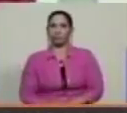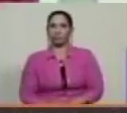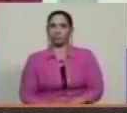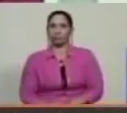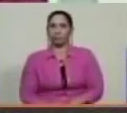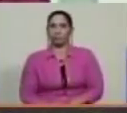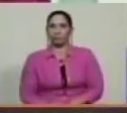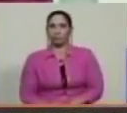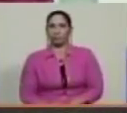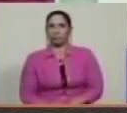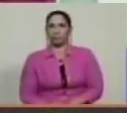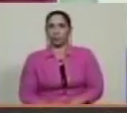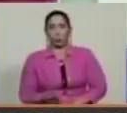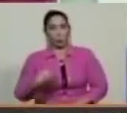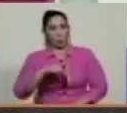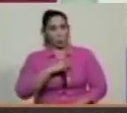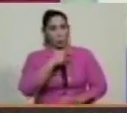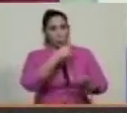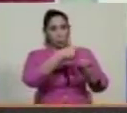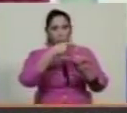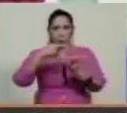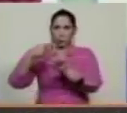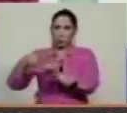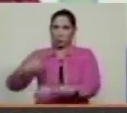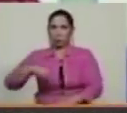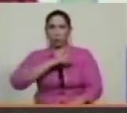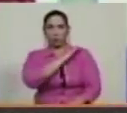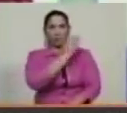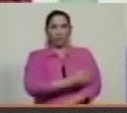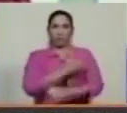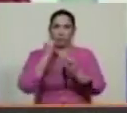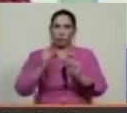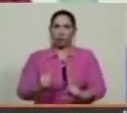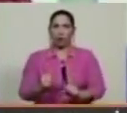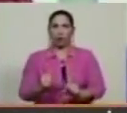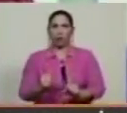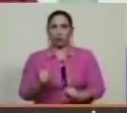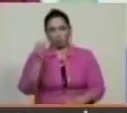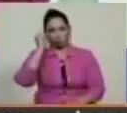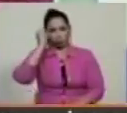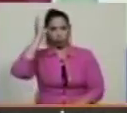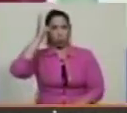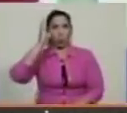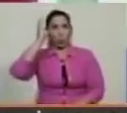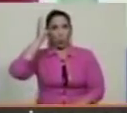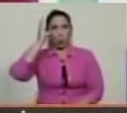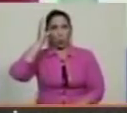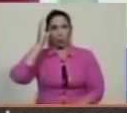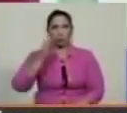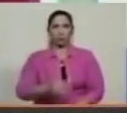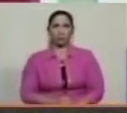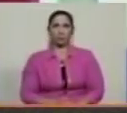Y cuando nosotros sumamos todas nuestras fuerzas, esto es un concepto sistémico,